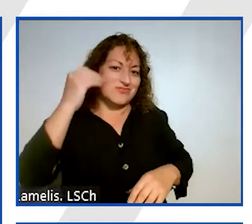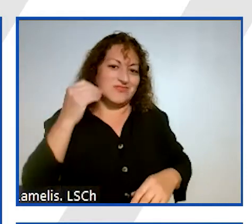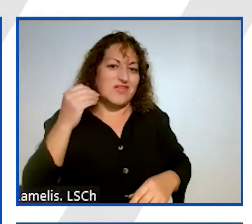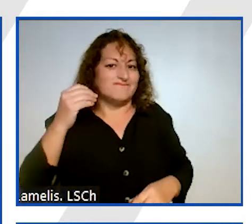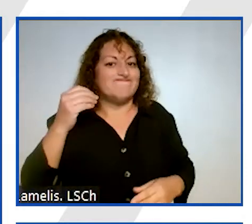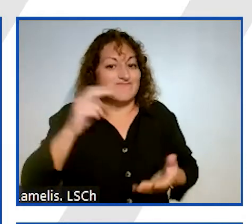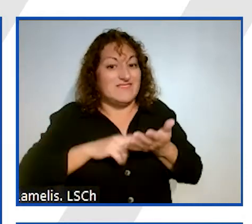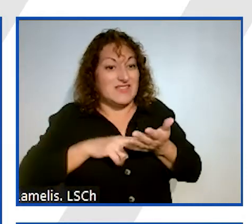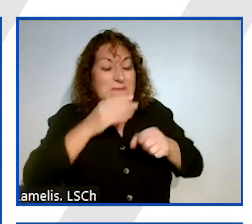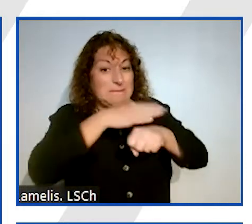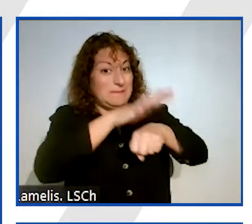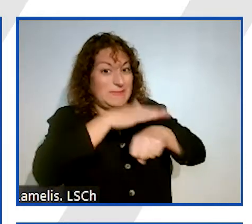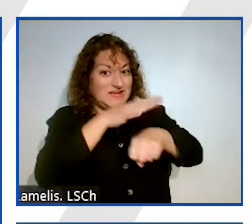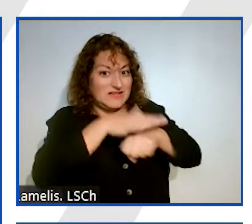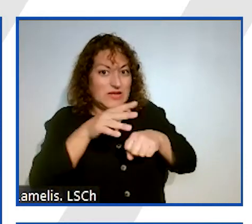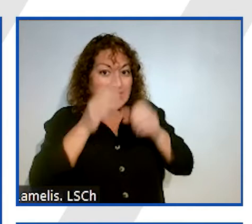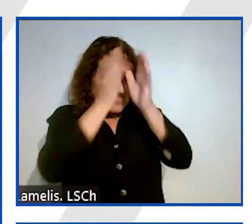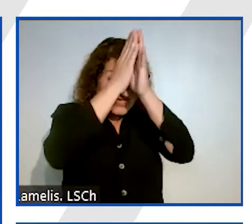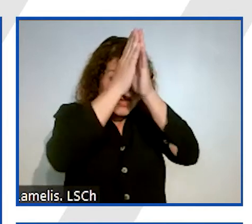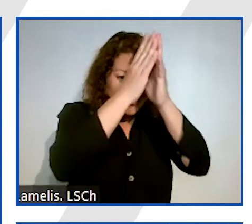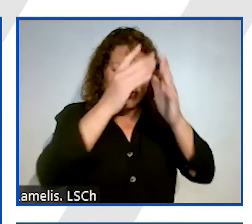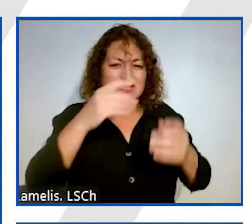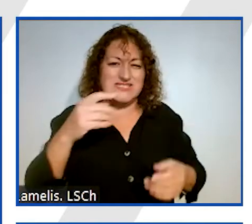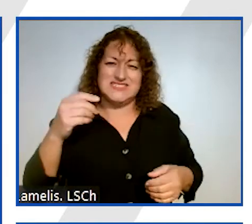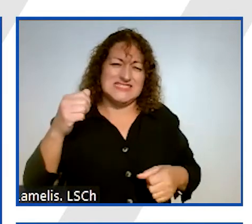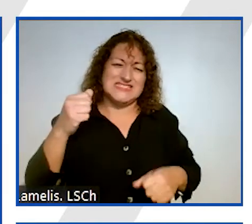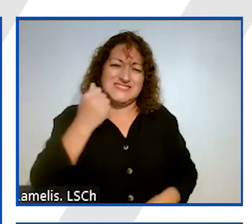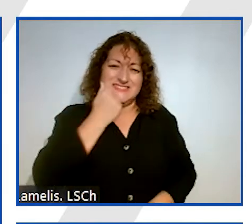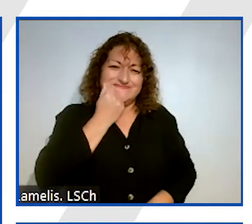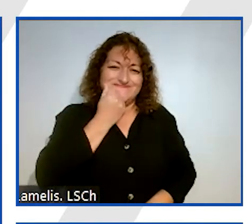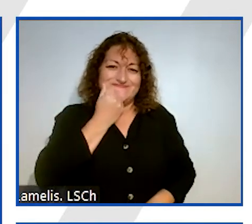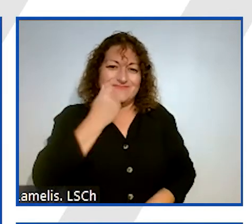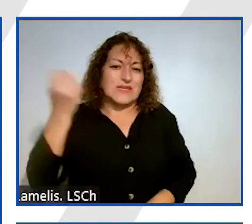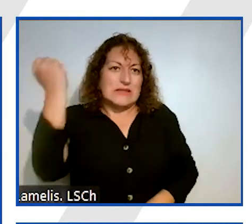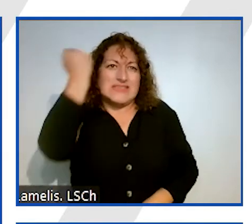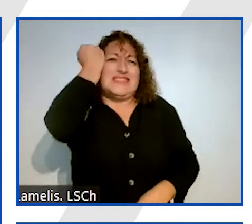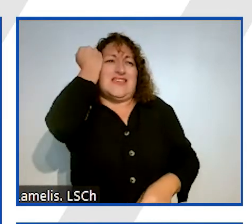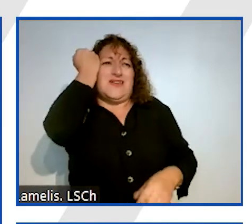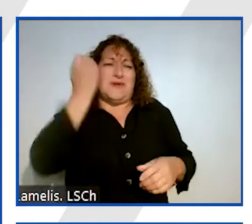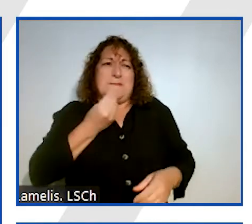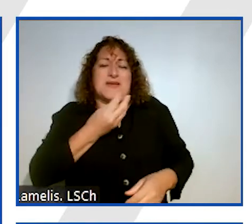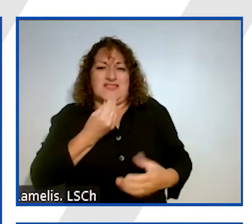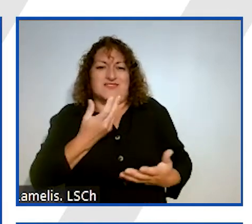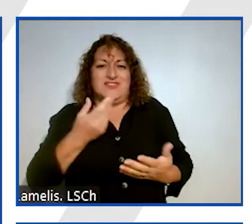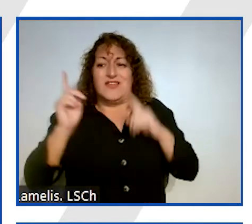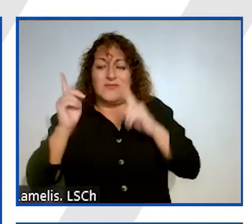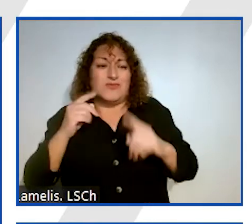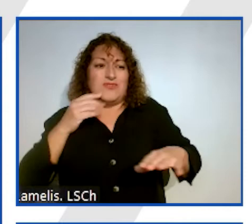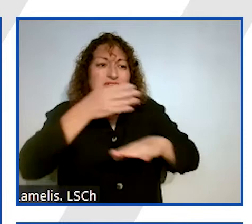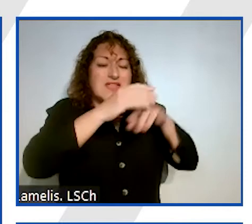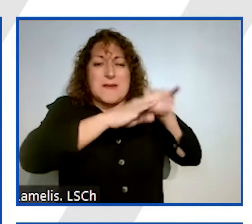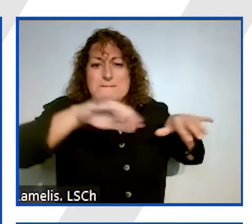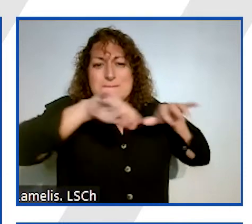A mí en lo personal me atrajo a este mundo, pero a algunos les causó algunos traumas y por eso dejaron de ir a la playa o